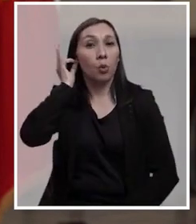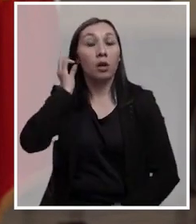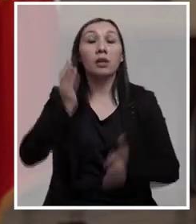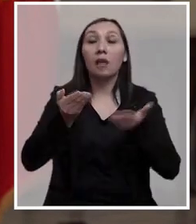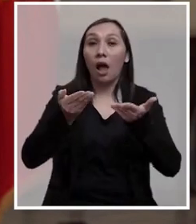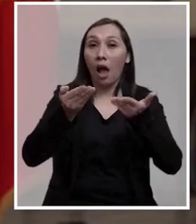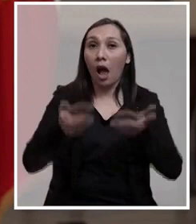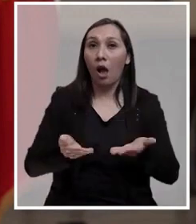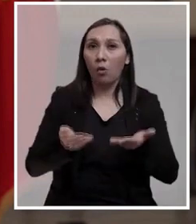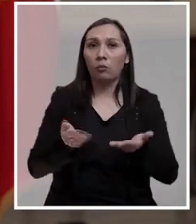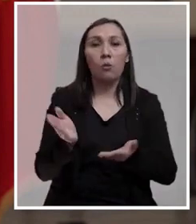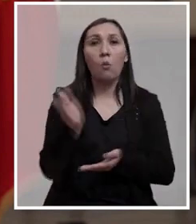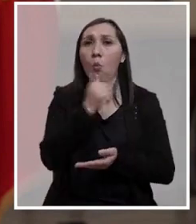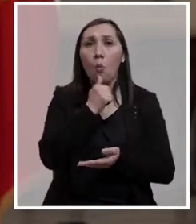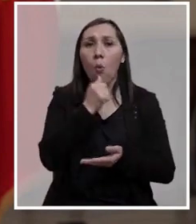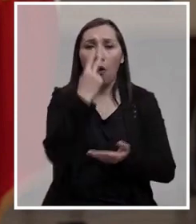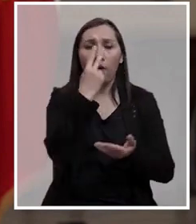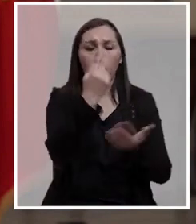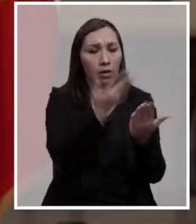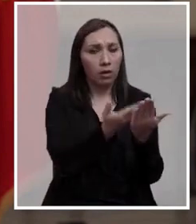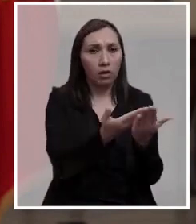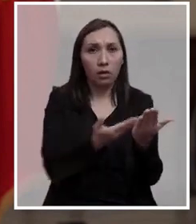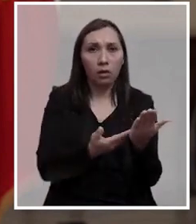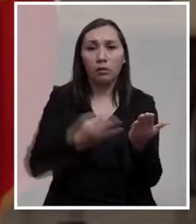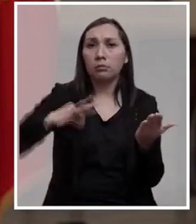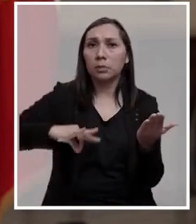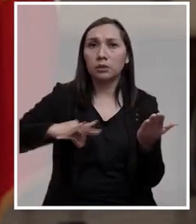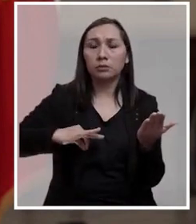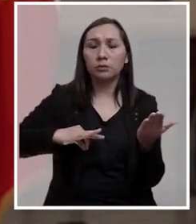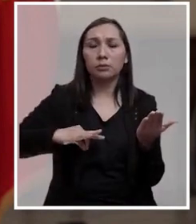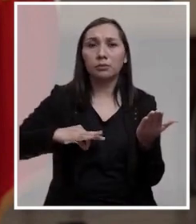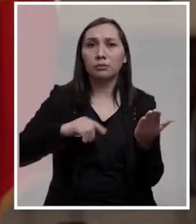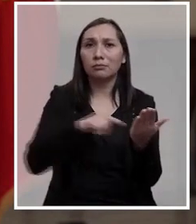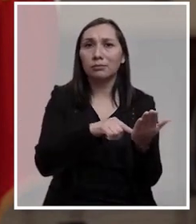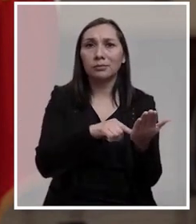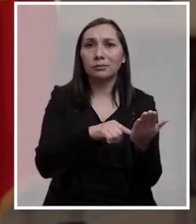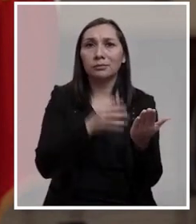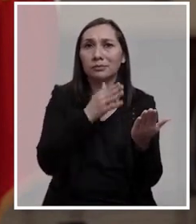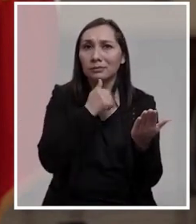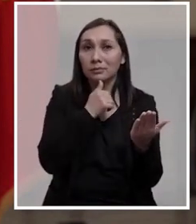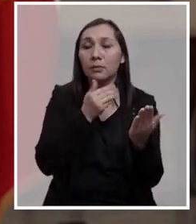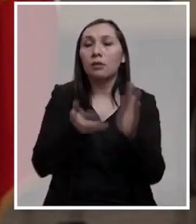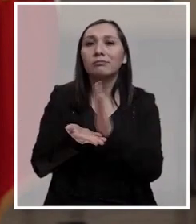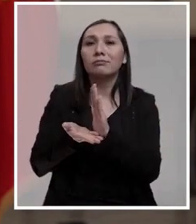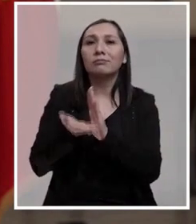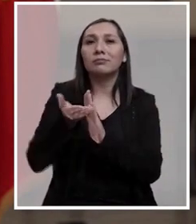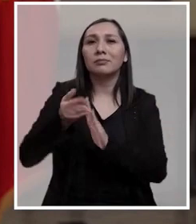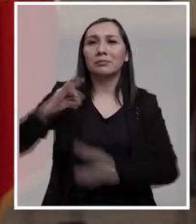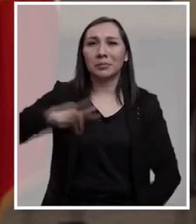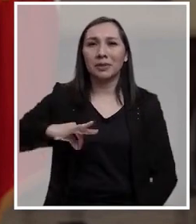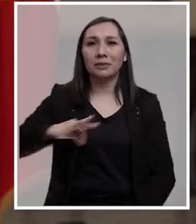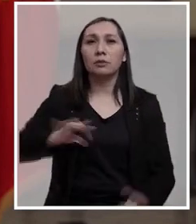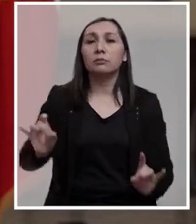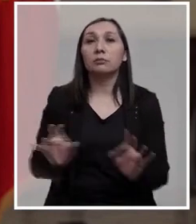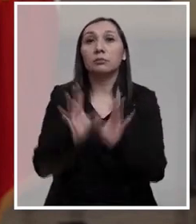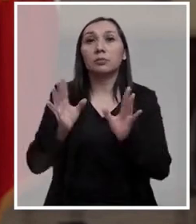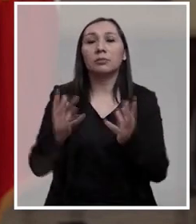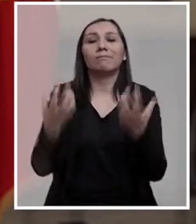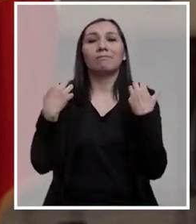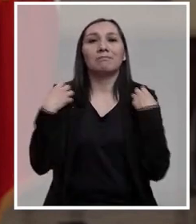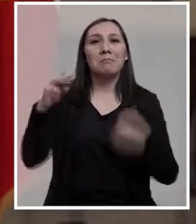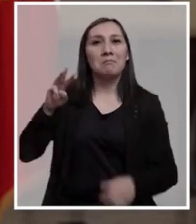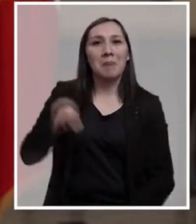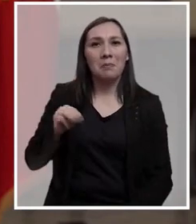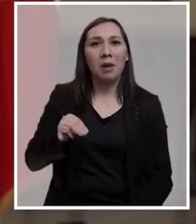que actualmente no son reflejadas en el monto de suspensiones se incrementará de esta manera la atención en Casos de maternidad